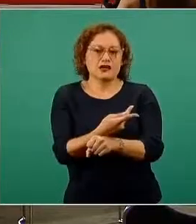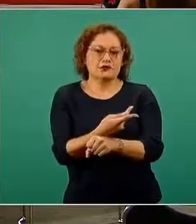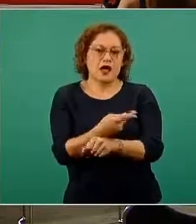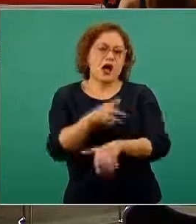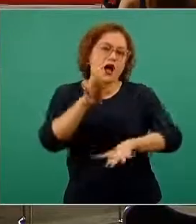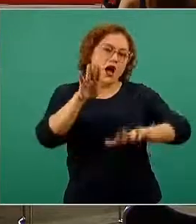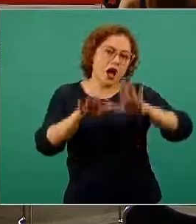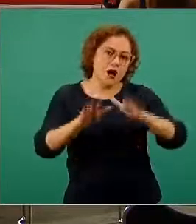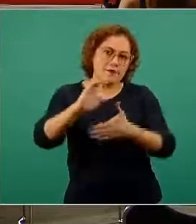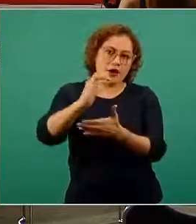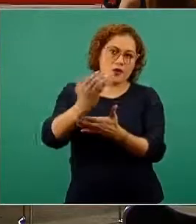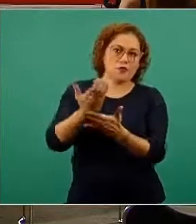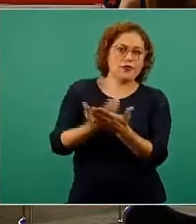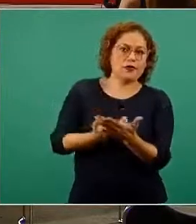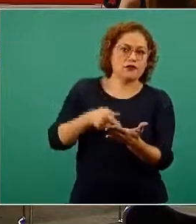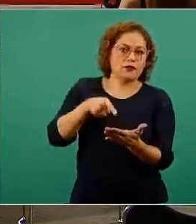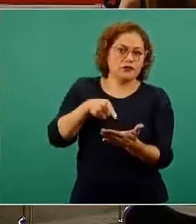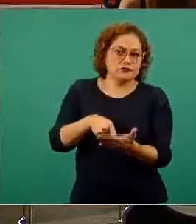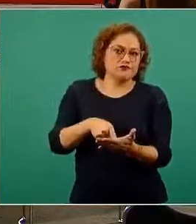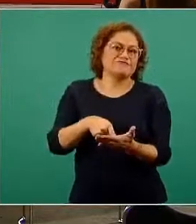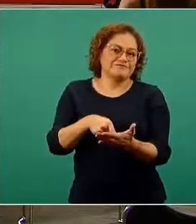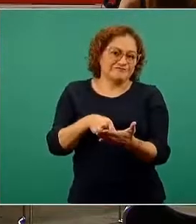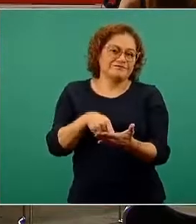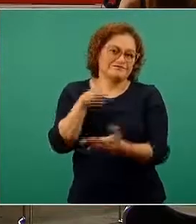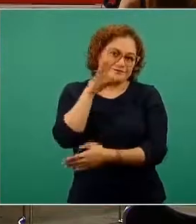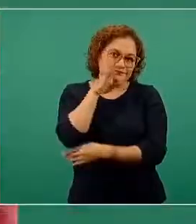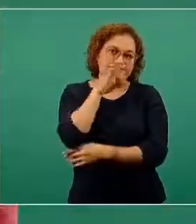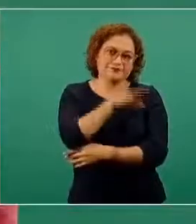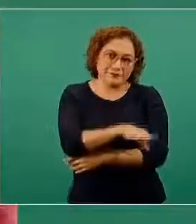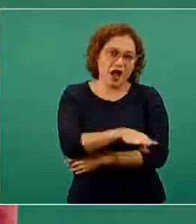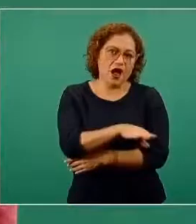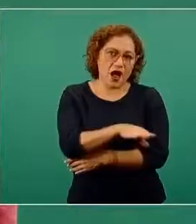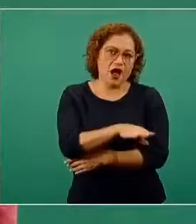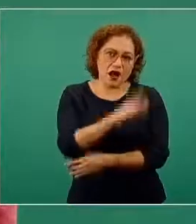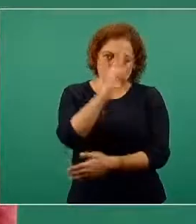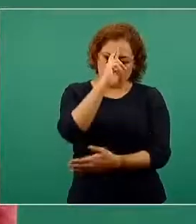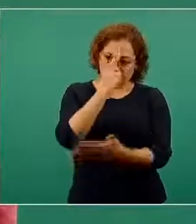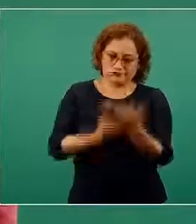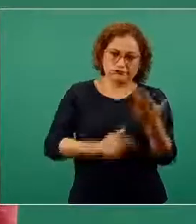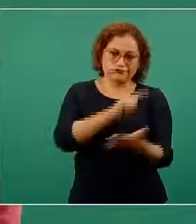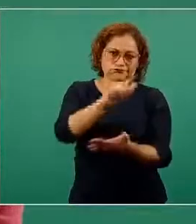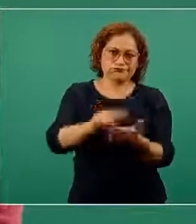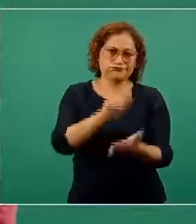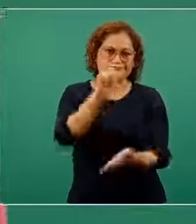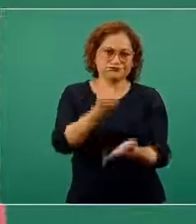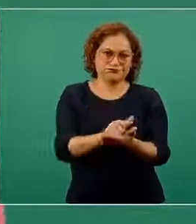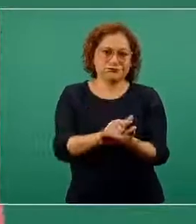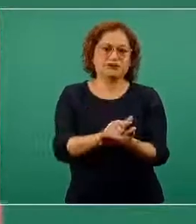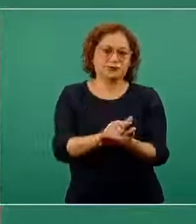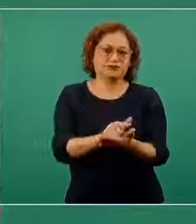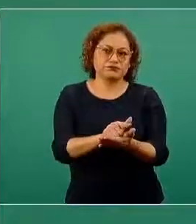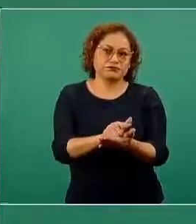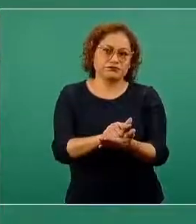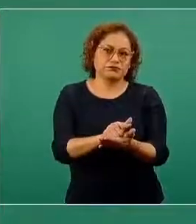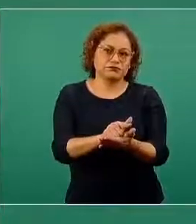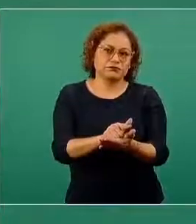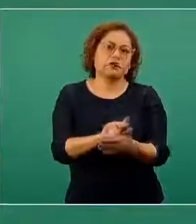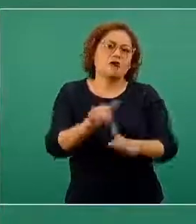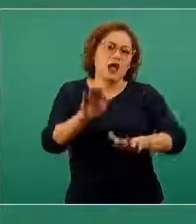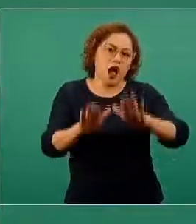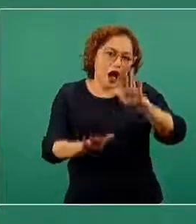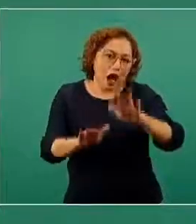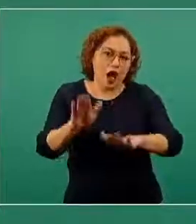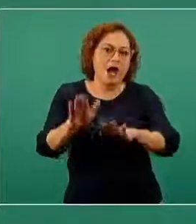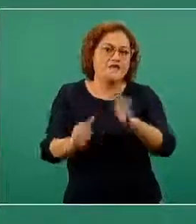a veces llamadas precarias, que quieren decir aquellas contrataciones en las que se ha buscado por parte de